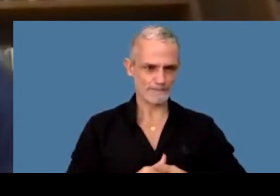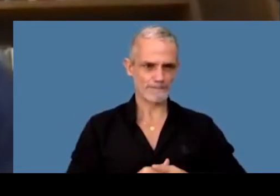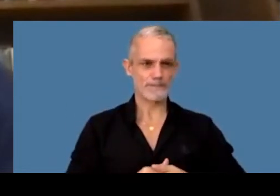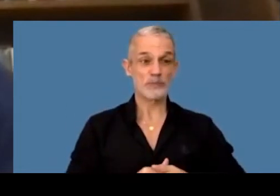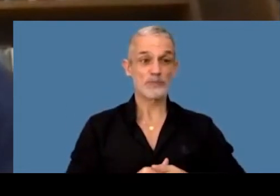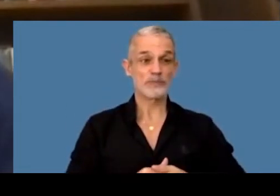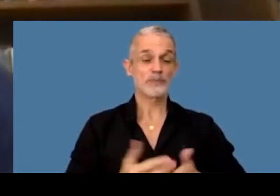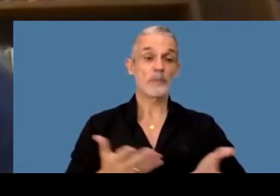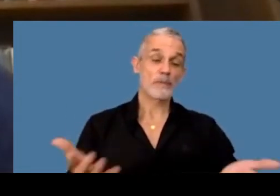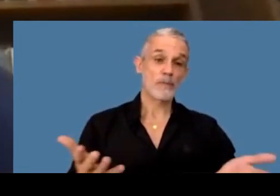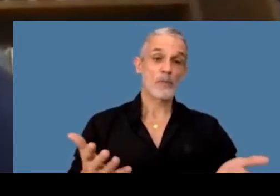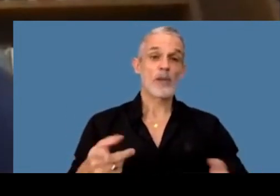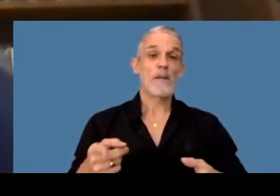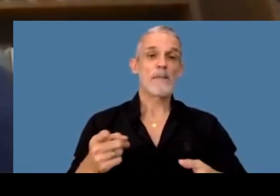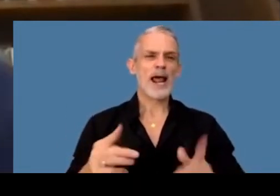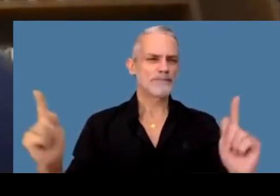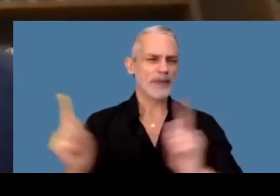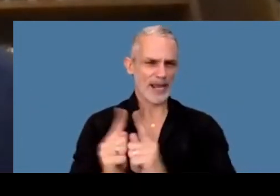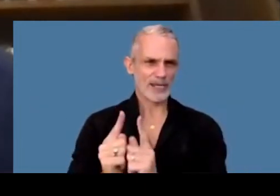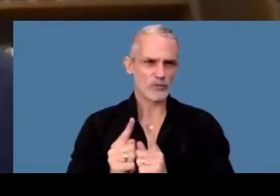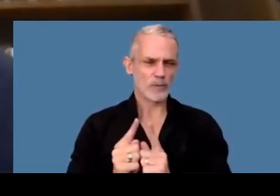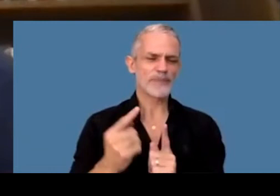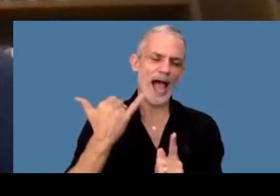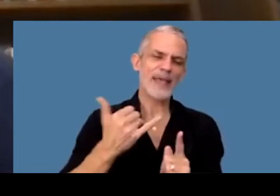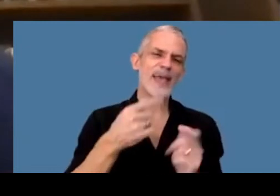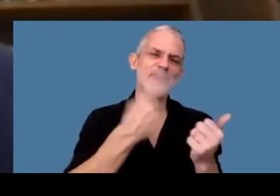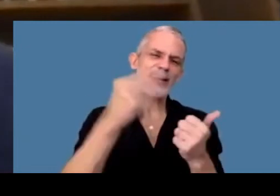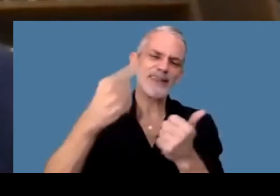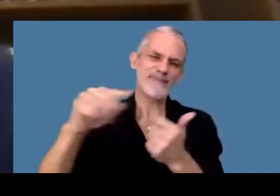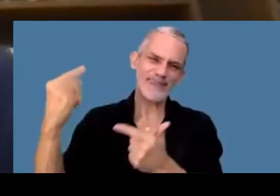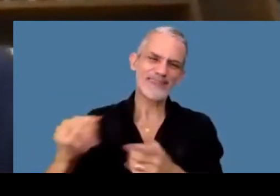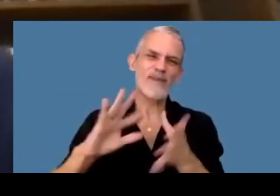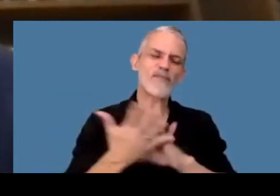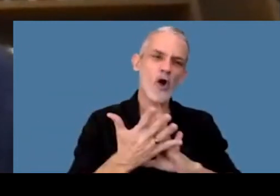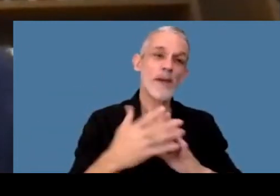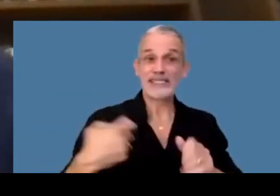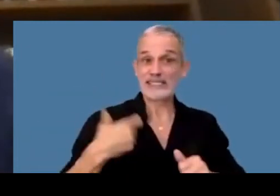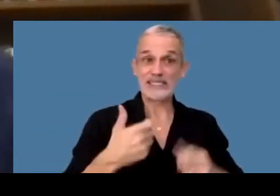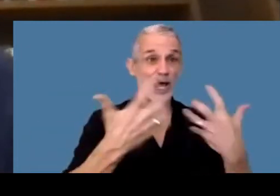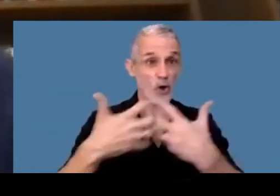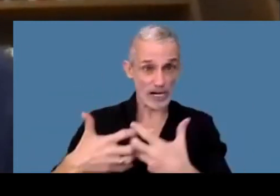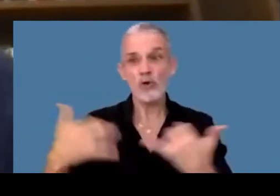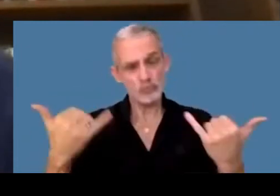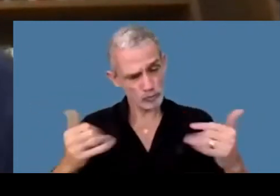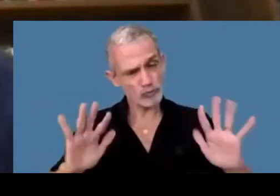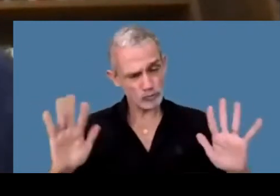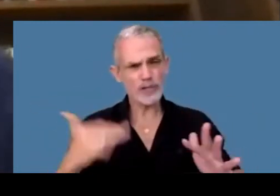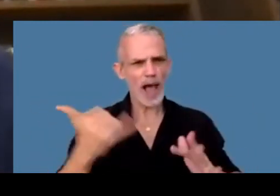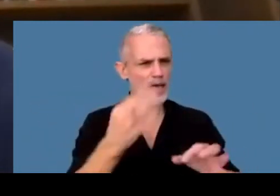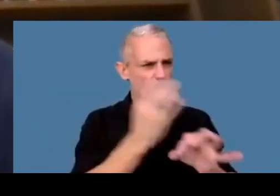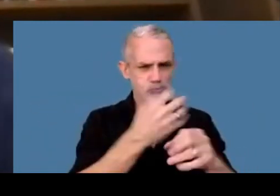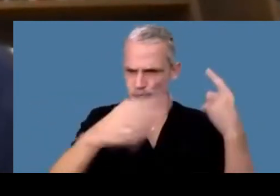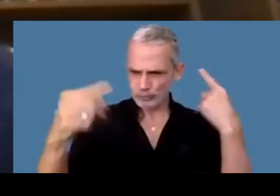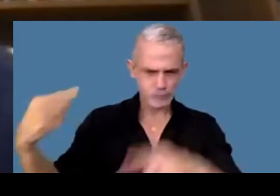Porque, digamos, para sintetizar, a ver, ¿hay distintos tipos de organización sindical? Sí. ¿Hay distintas formas de organización sindical? Sí.